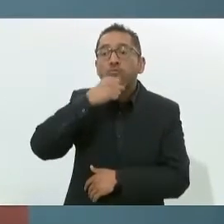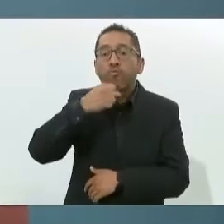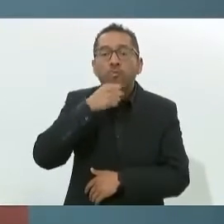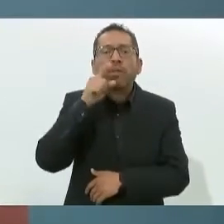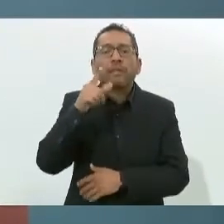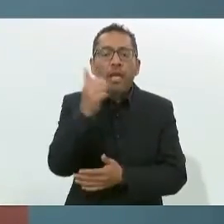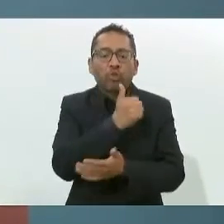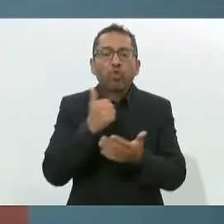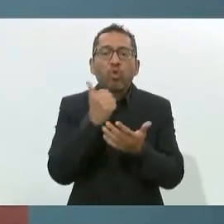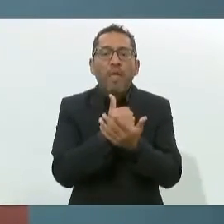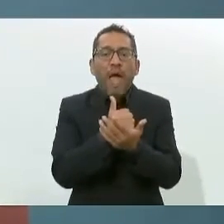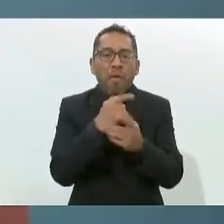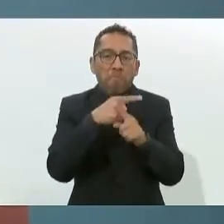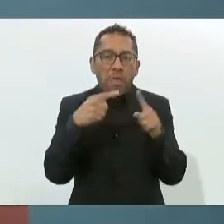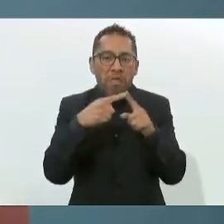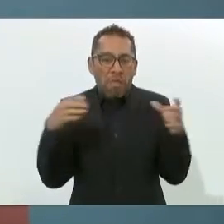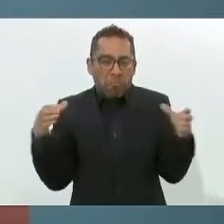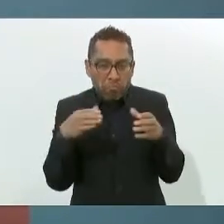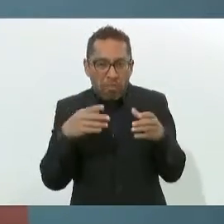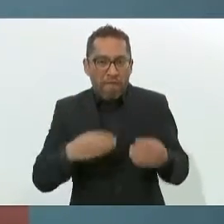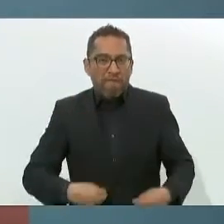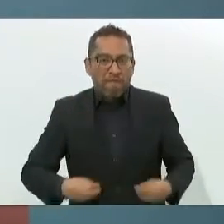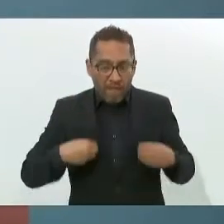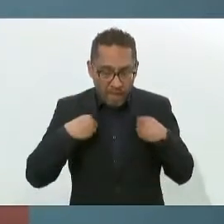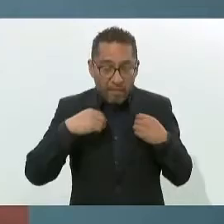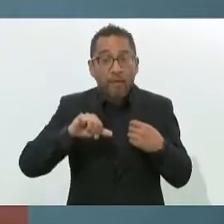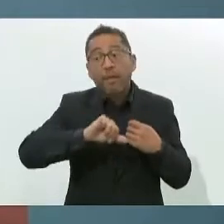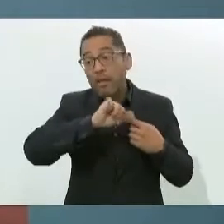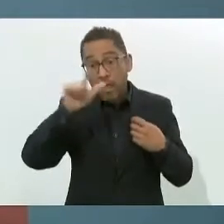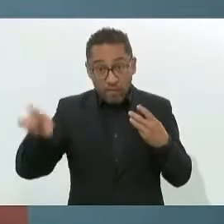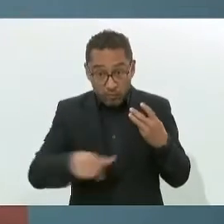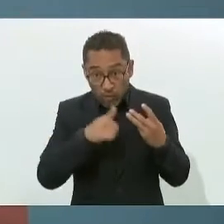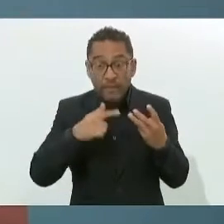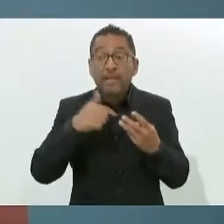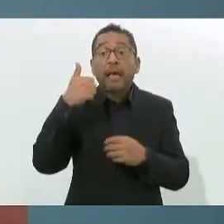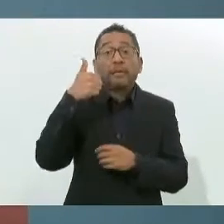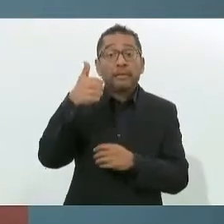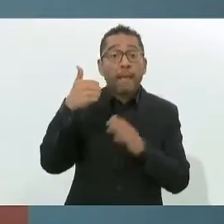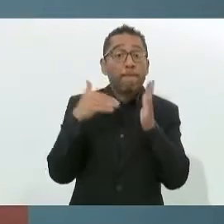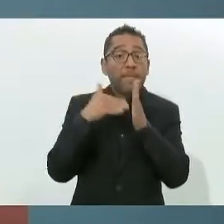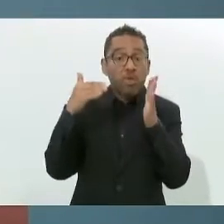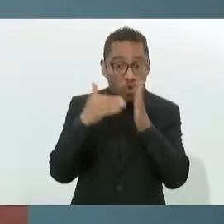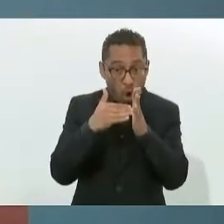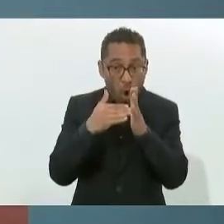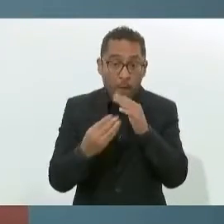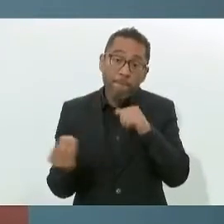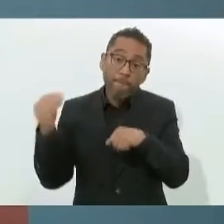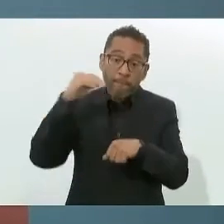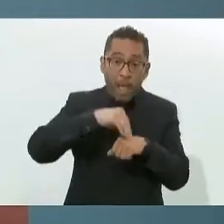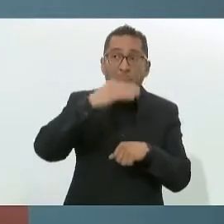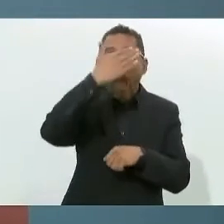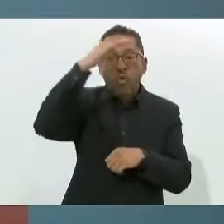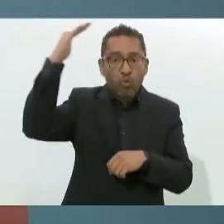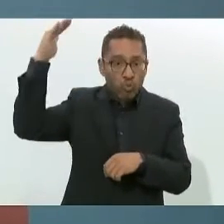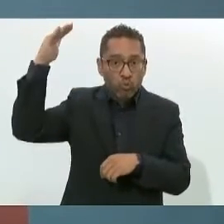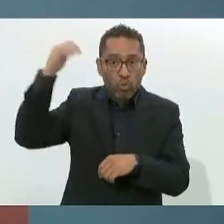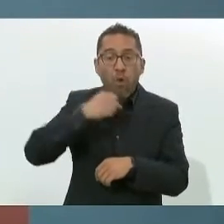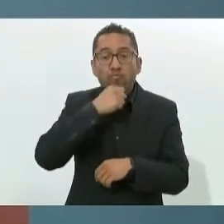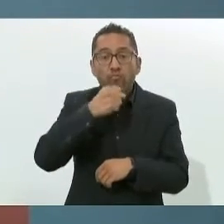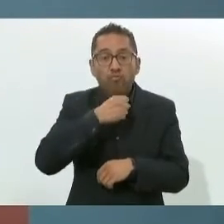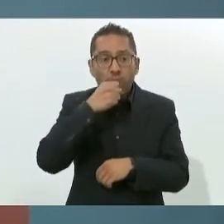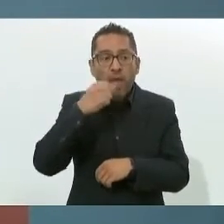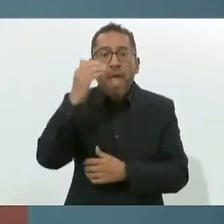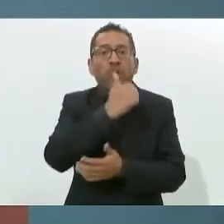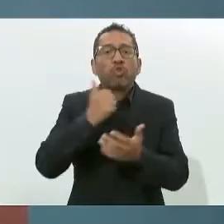medias y 6 millones más de adultos mayores que viven en las